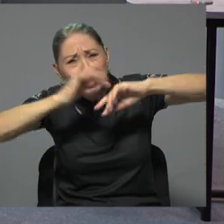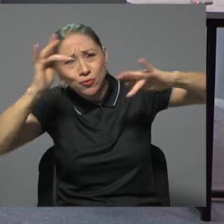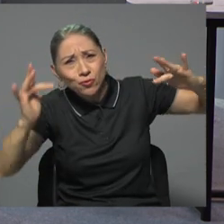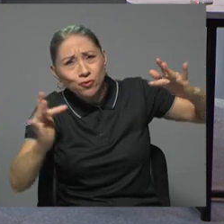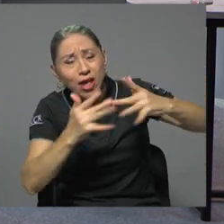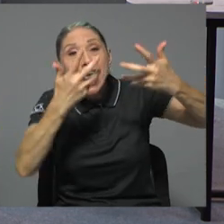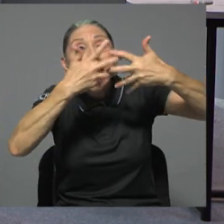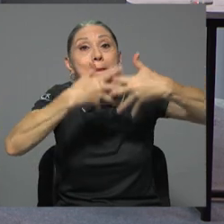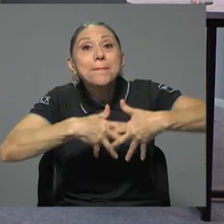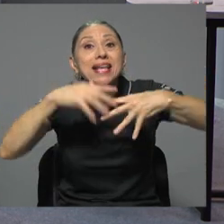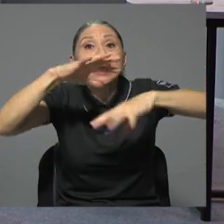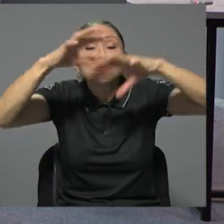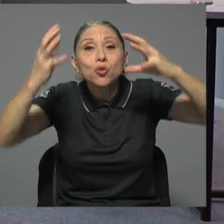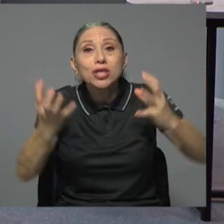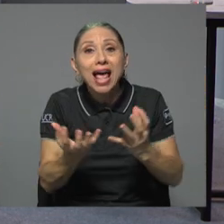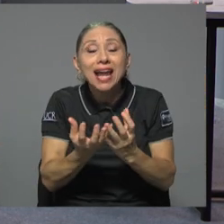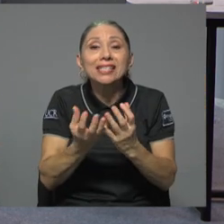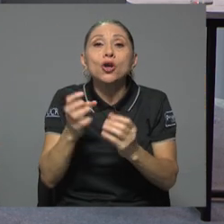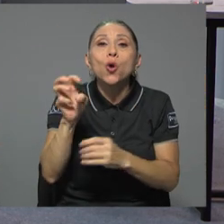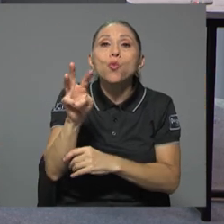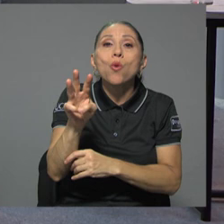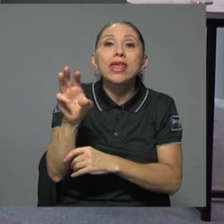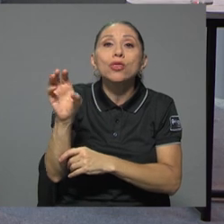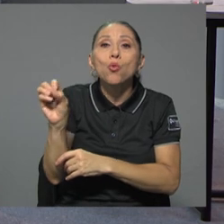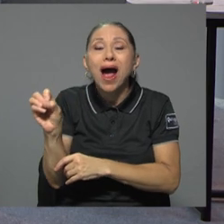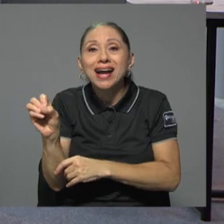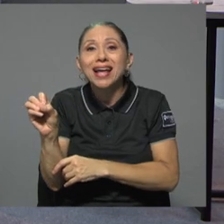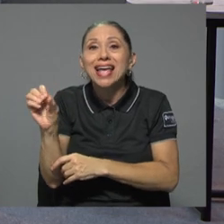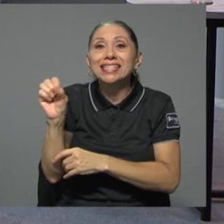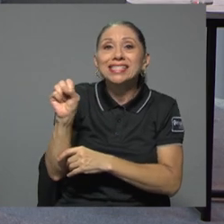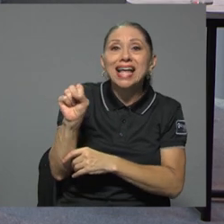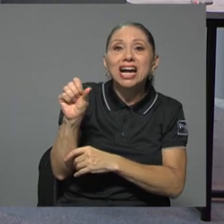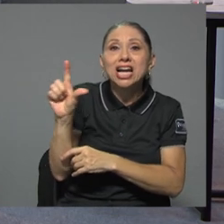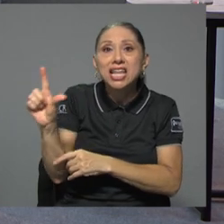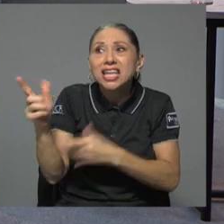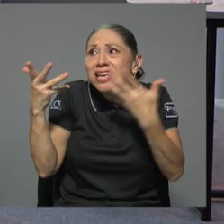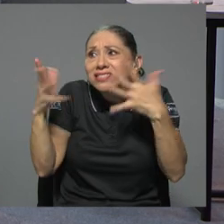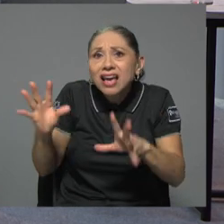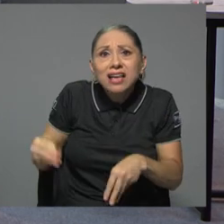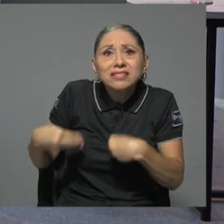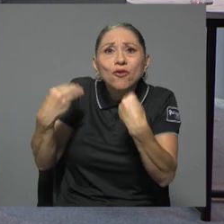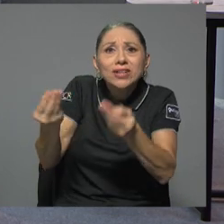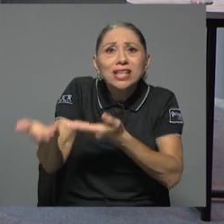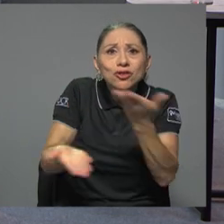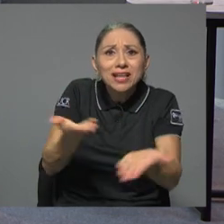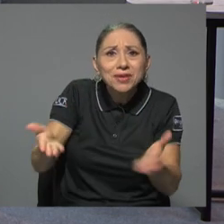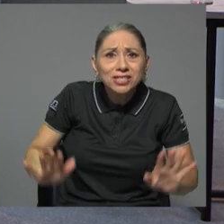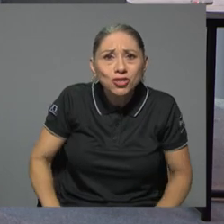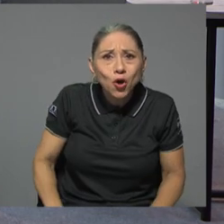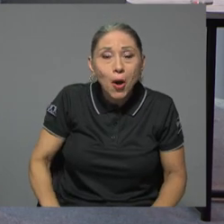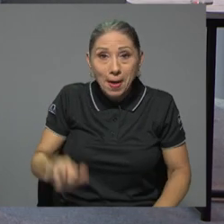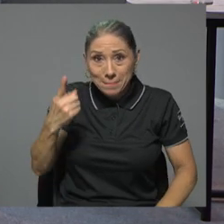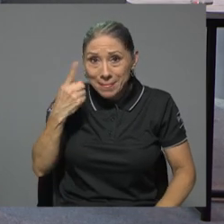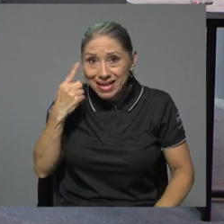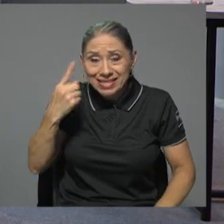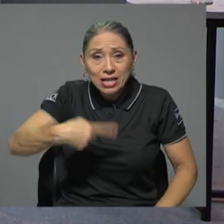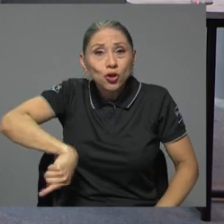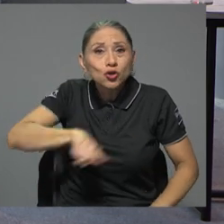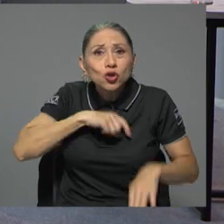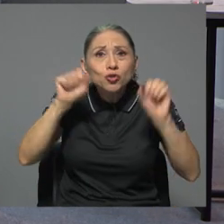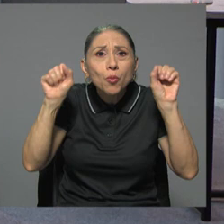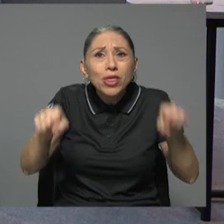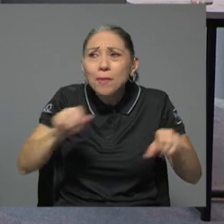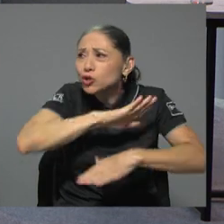star link que ya están ofreciendo ese servicio imagínense que nosotros podríamos conectar al país entero